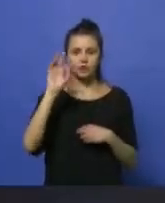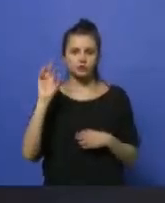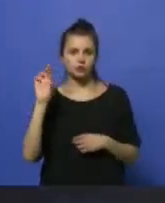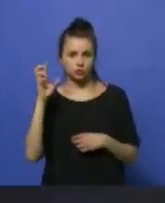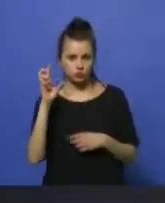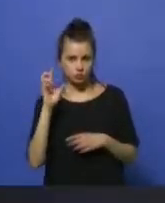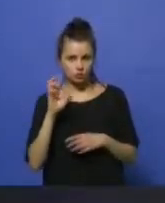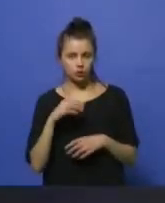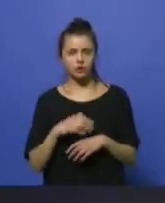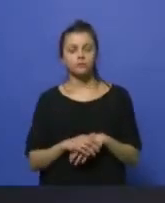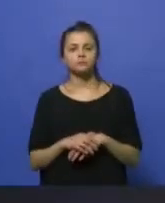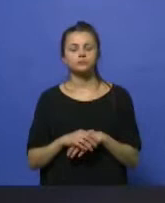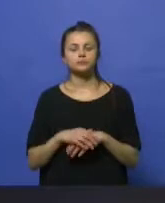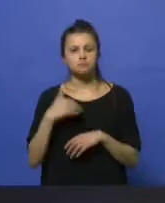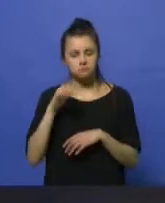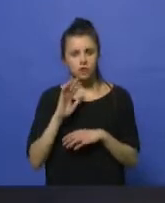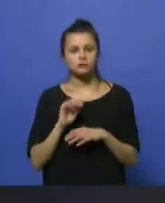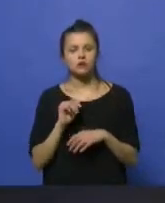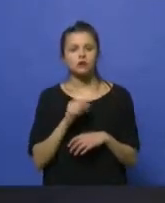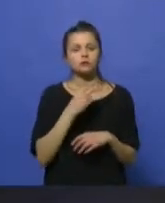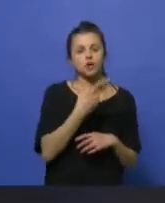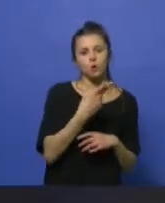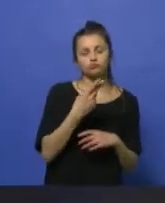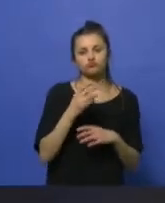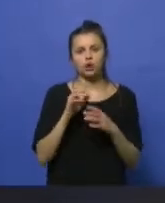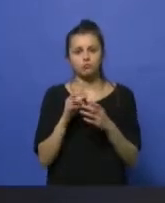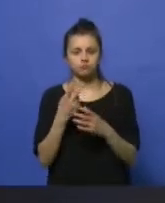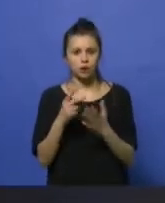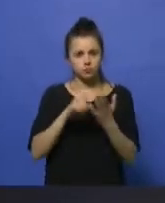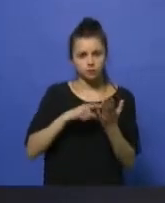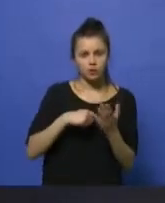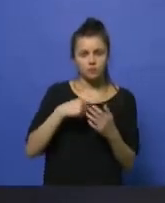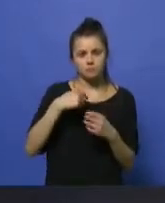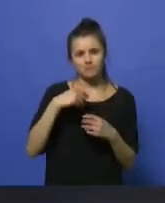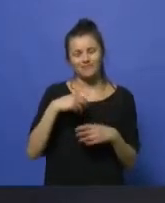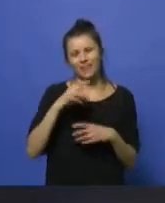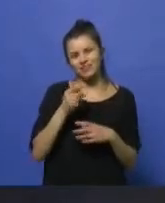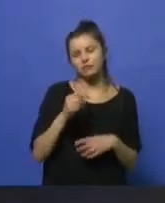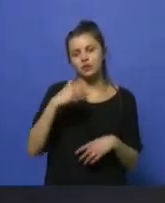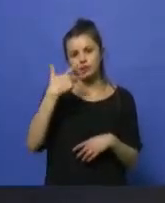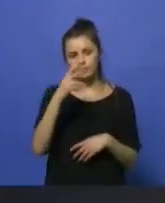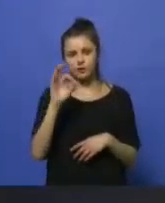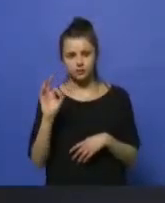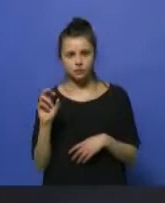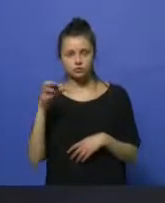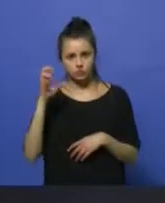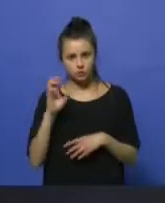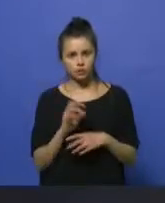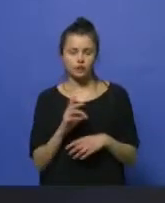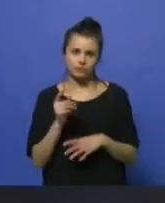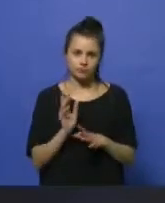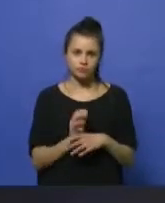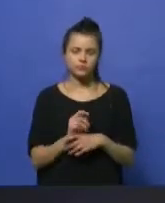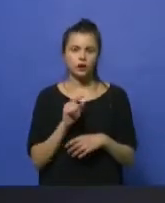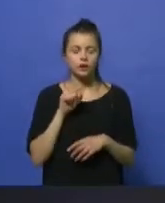traducimos a dólares, es muy difícil que la segunda unidad termine siendo de mayor a $300. Pero bueno, en este caso, lo que sí se permite es